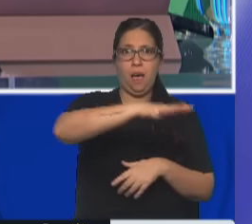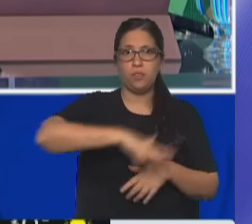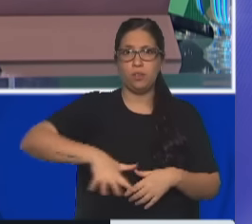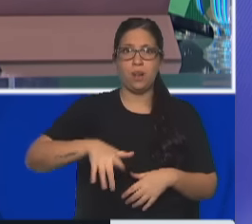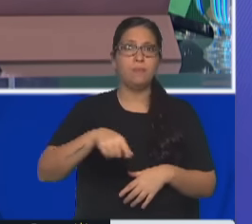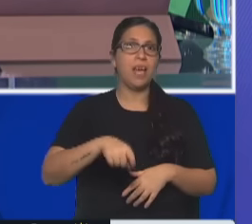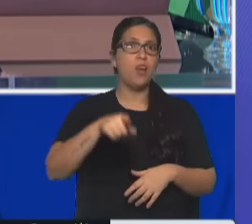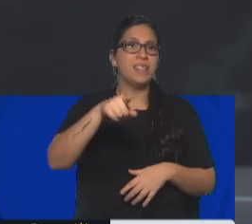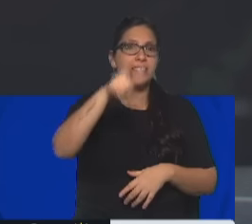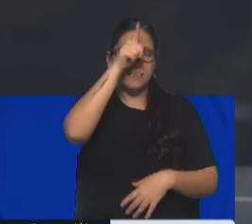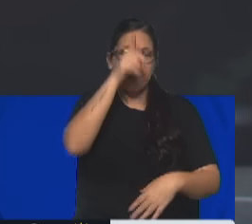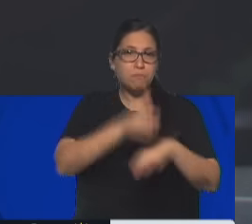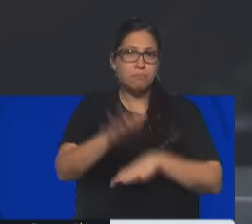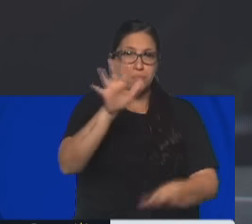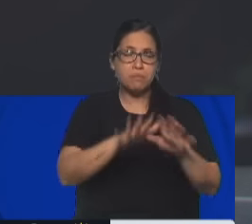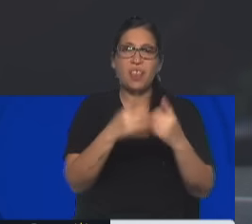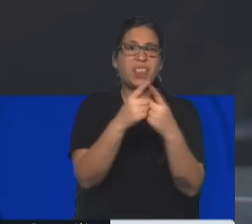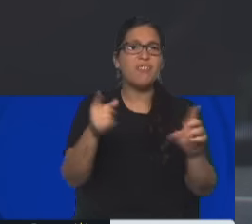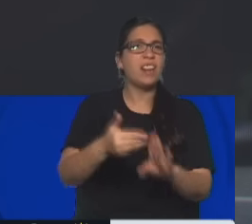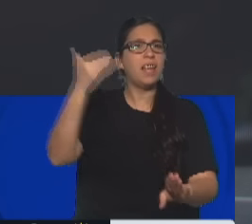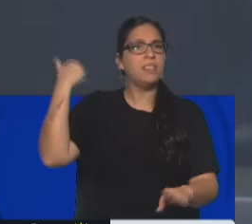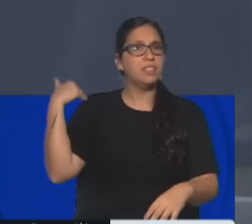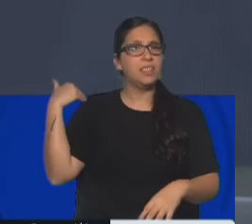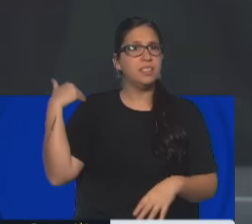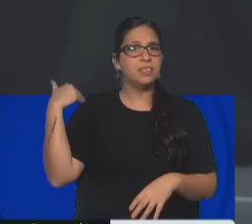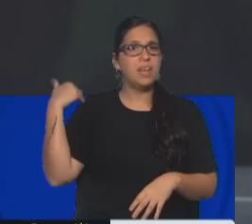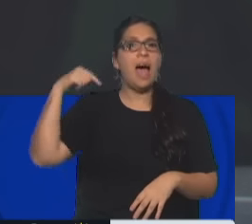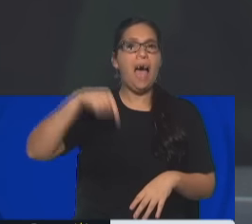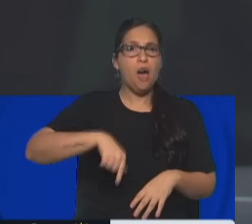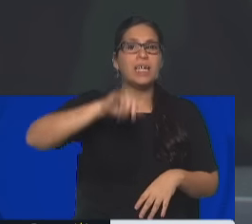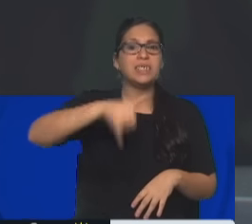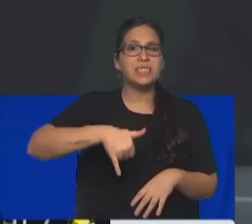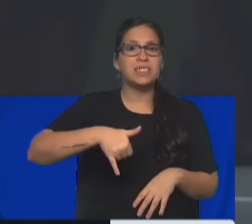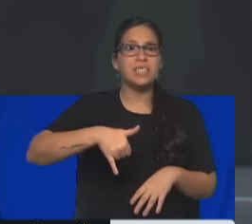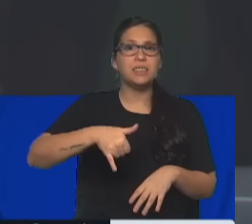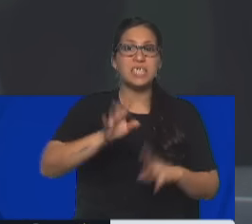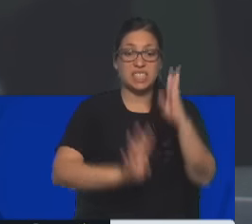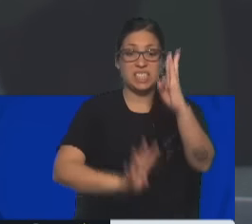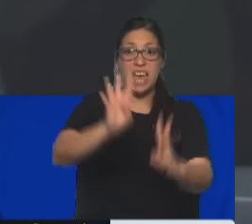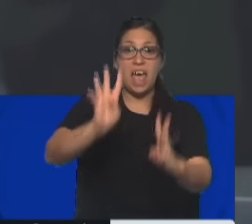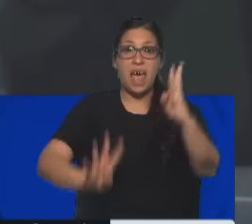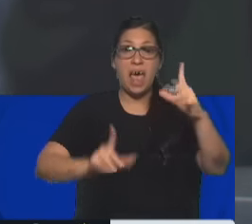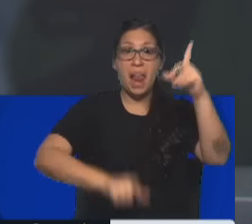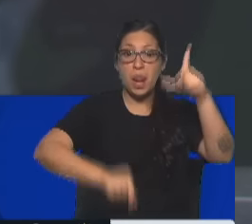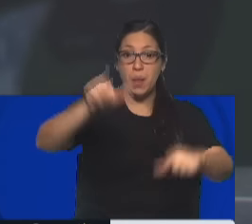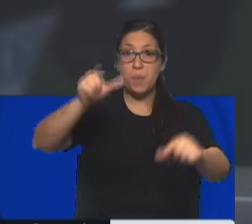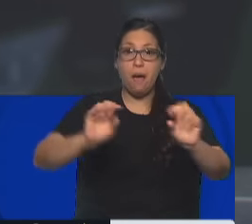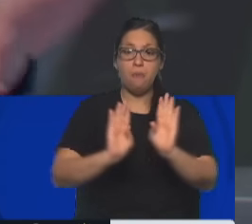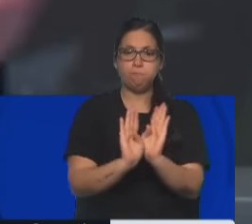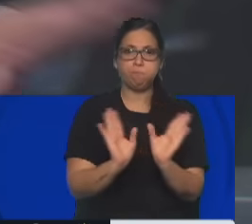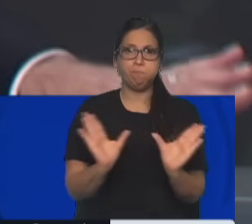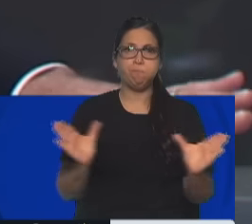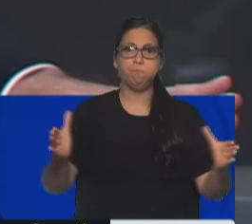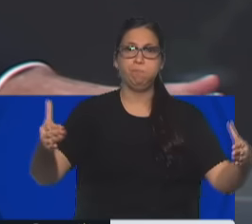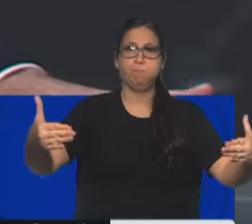muy diferente a otros, ¿no?, que estamos acostumbrados a ver. Esta vez el cerco rodeó la selva, fundamentalmente, ¿no? Tuvo otra